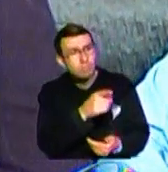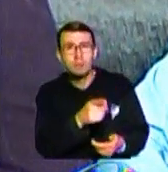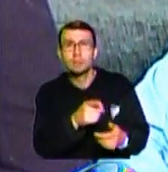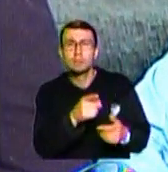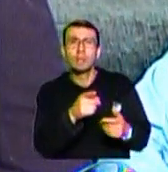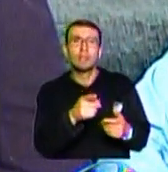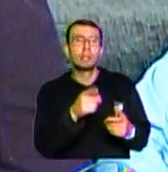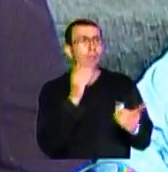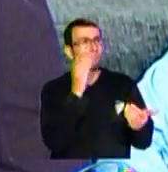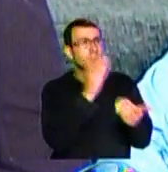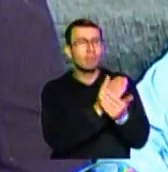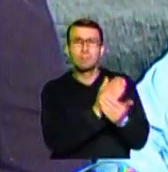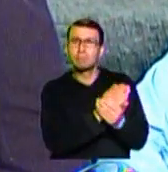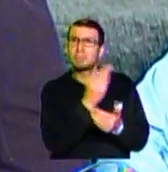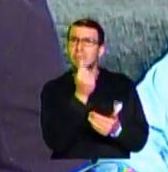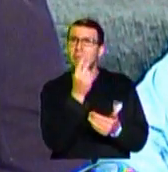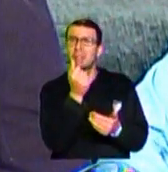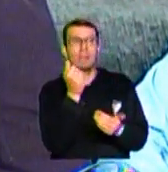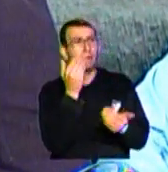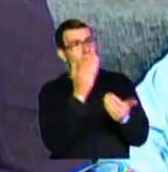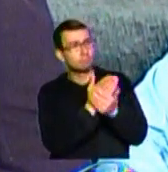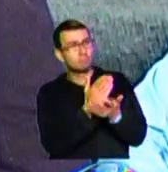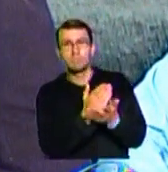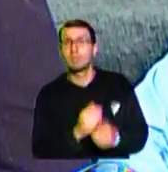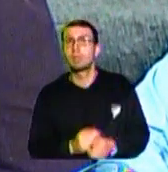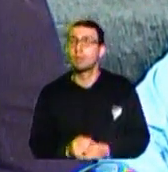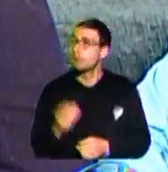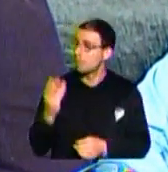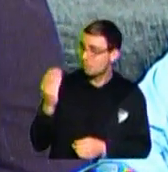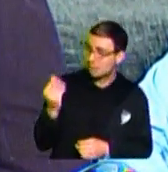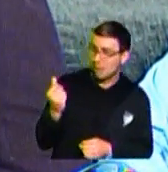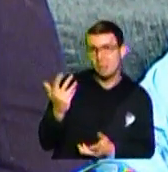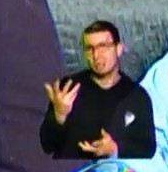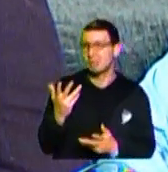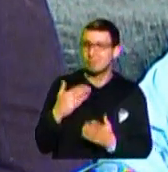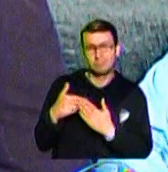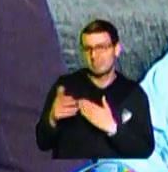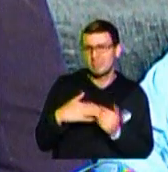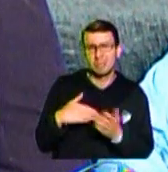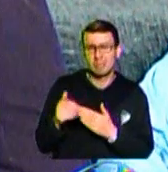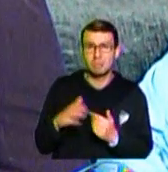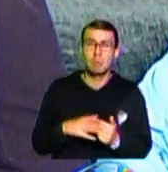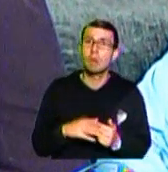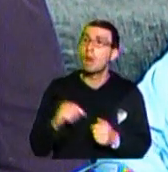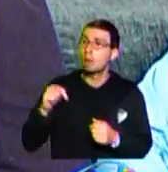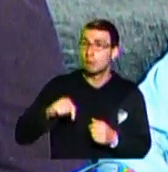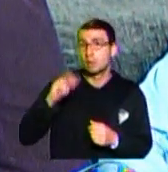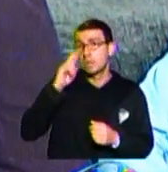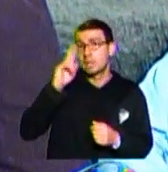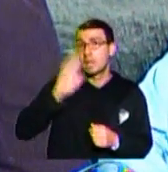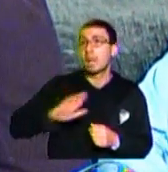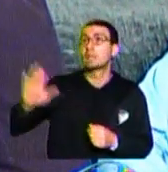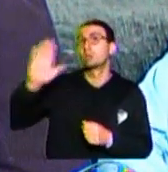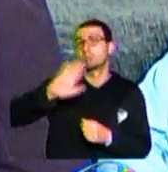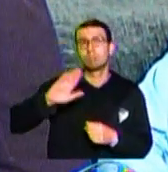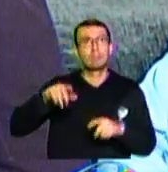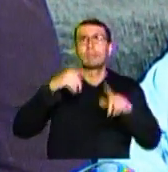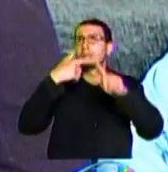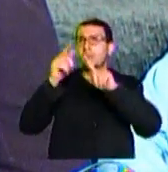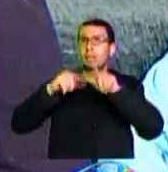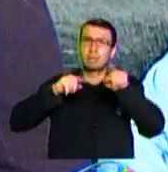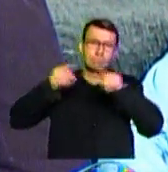Sí. Mire, más que hablar de precio, porque habrán muchas tarifas a nivel nacional de esto, es